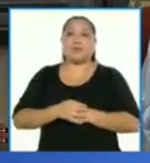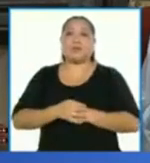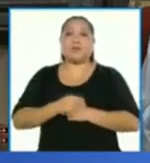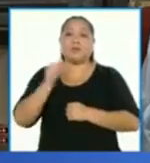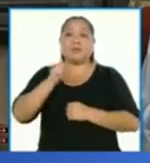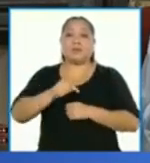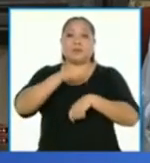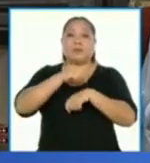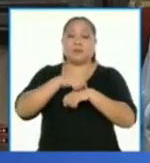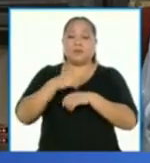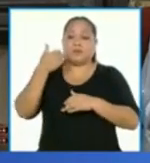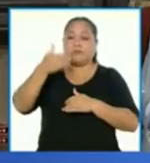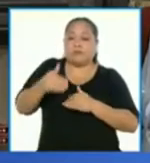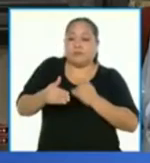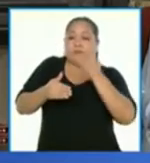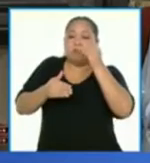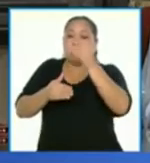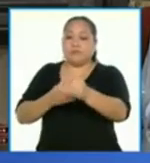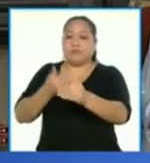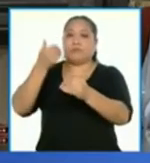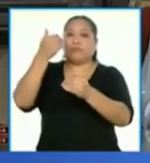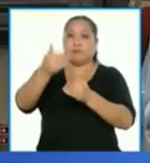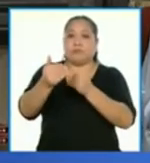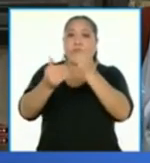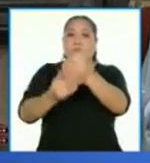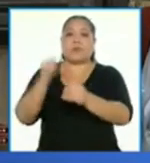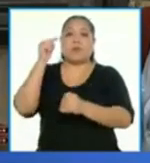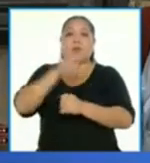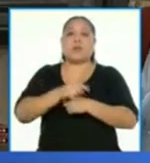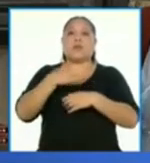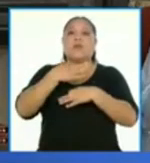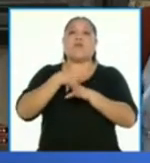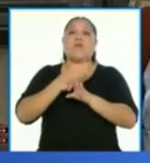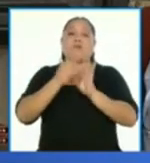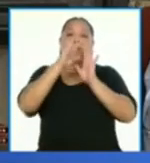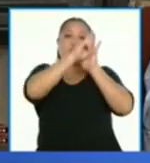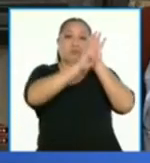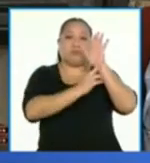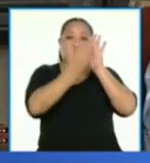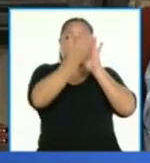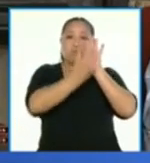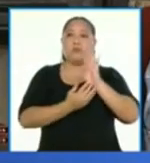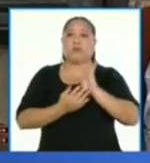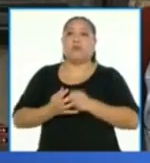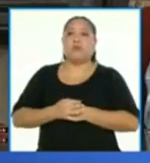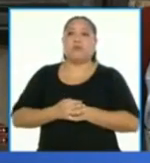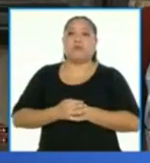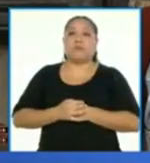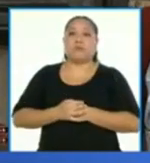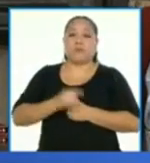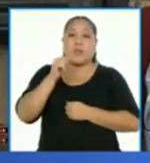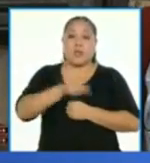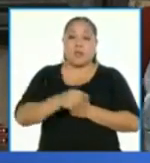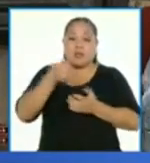periodo que venimos adoptando este tipo de disposiciones este esfuerzo por